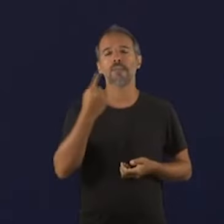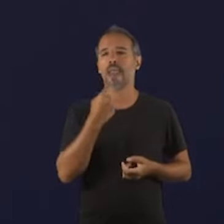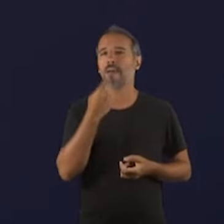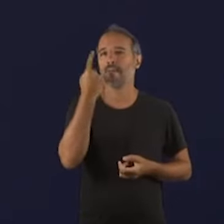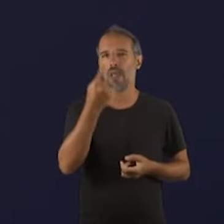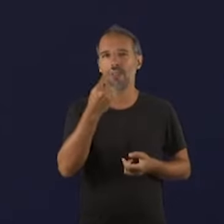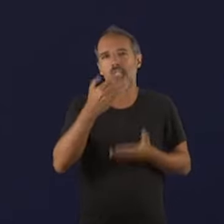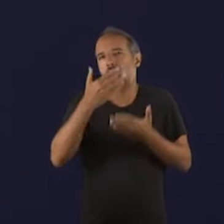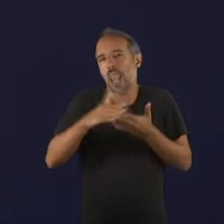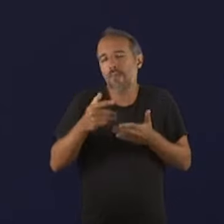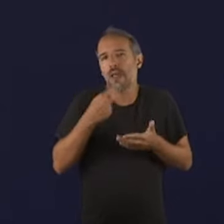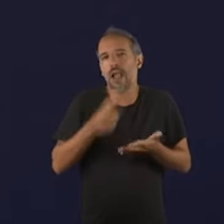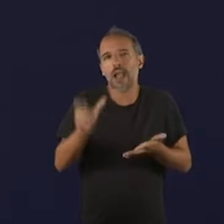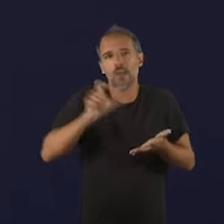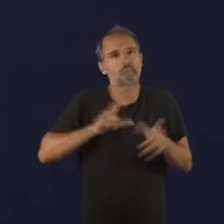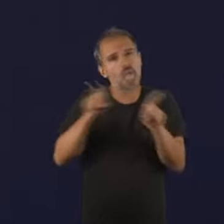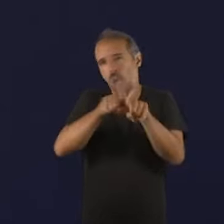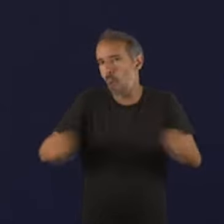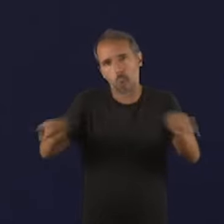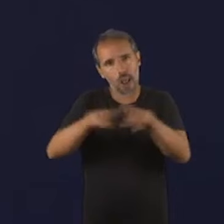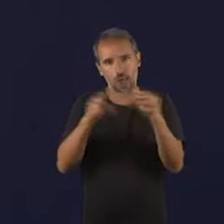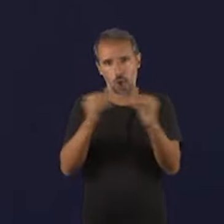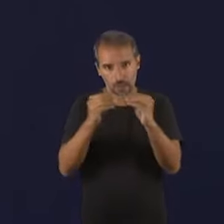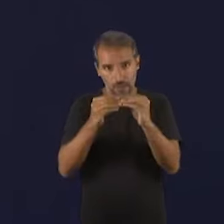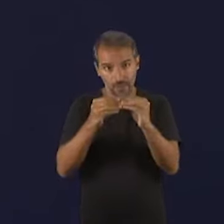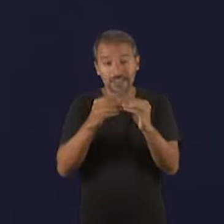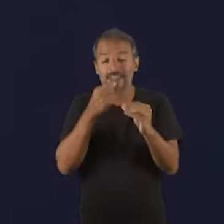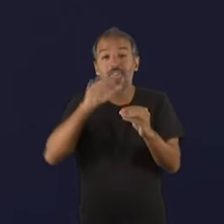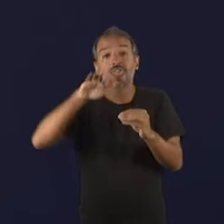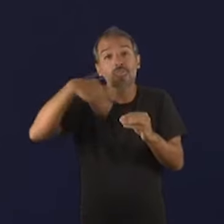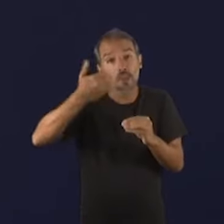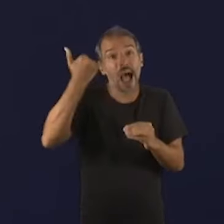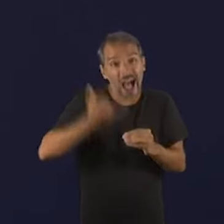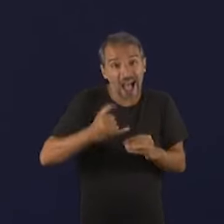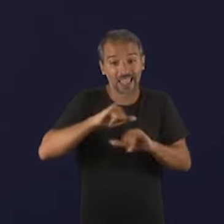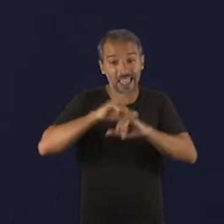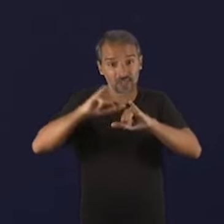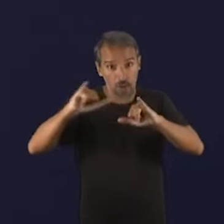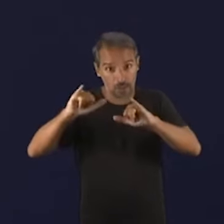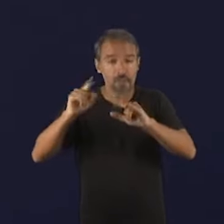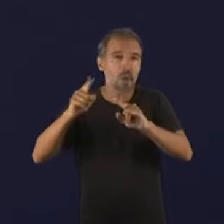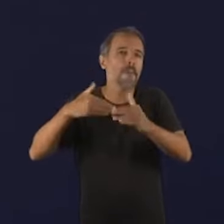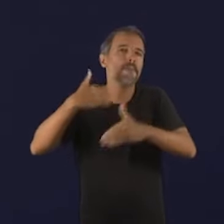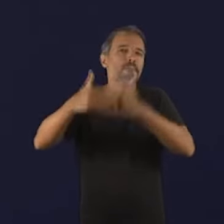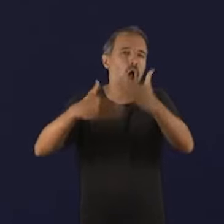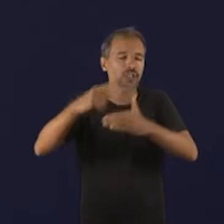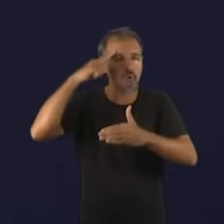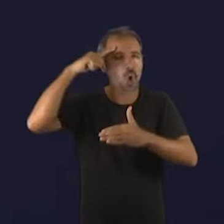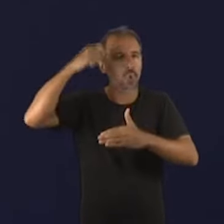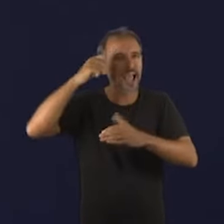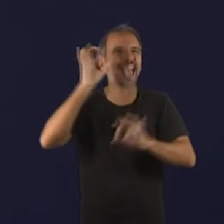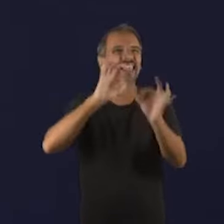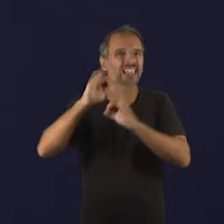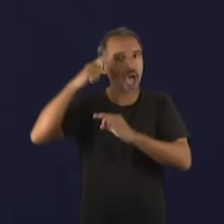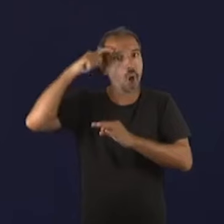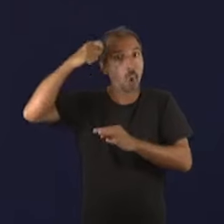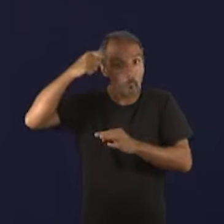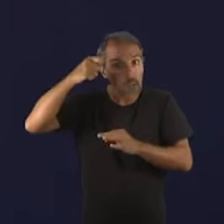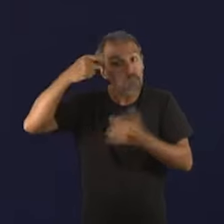a responderte lo que le respondí a tu compañero cuando tenga información que el proceso judicial y la estrategia judicial me